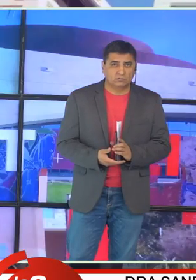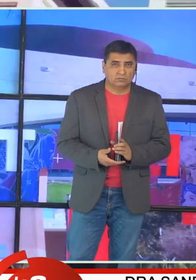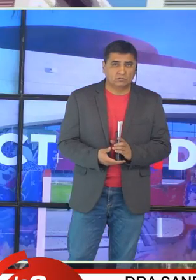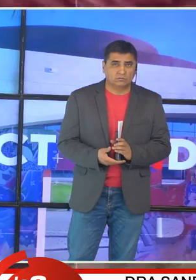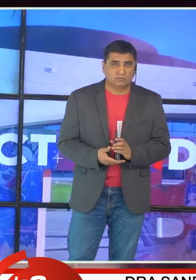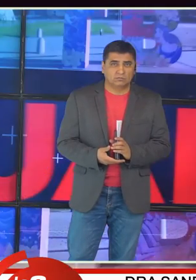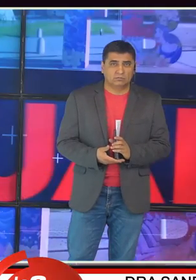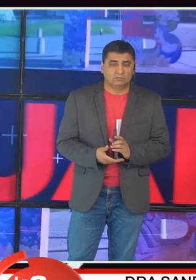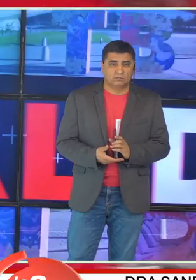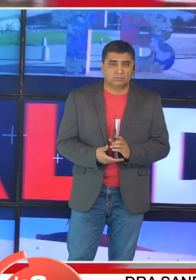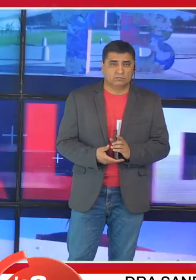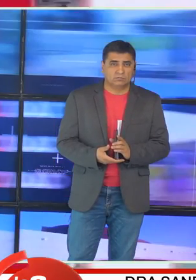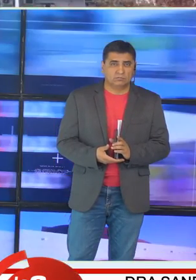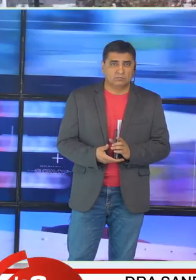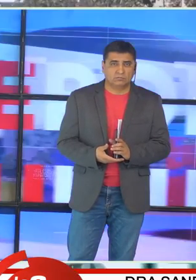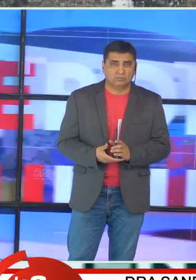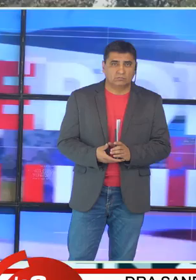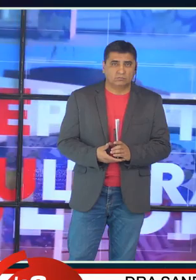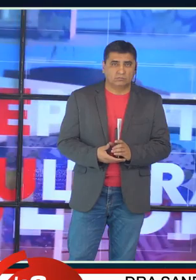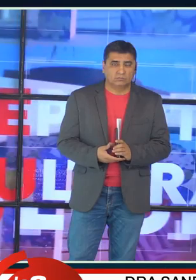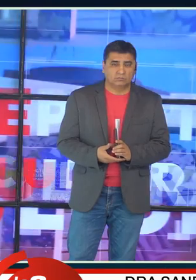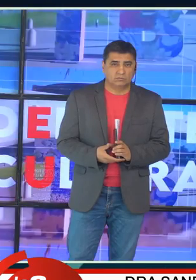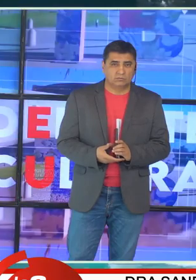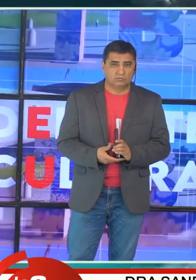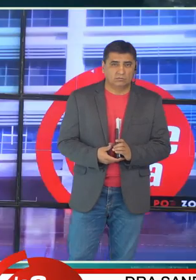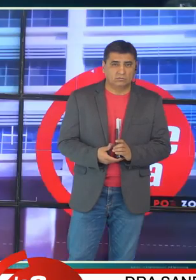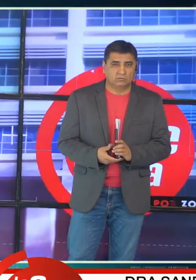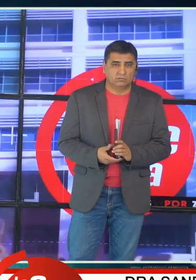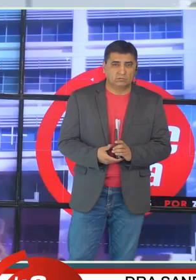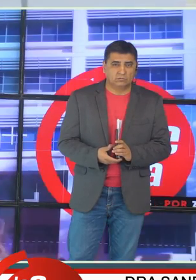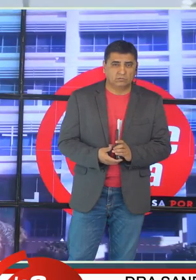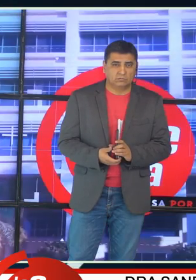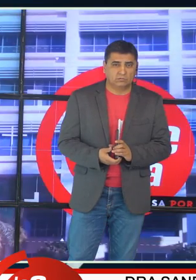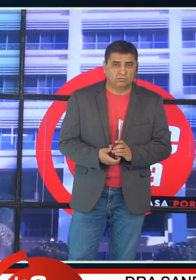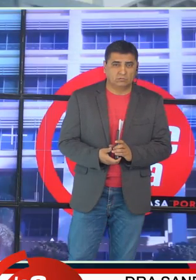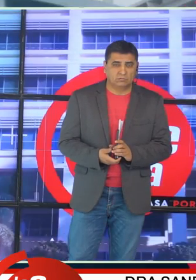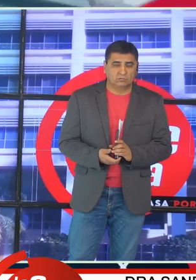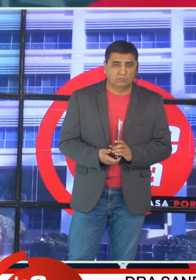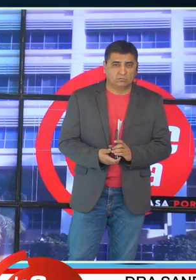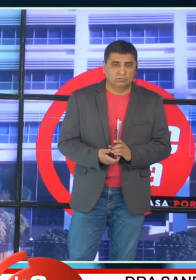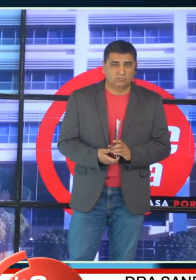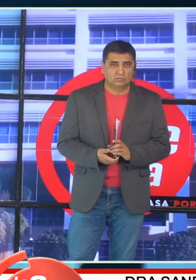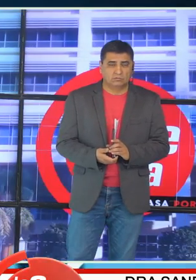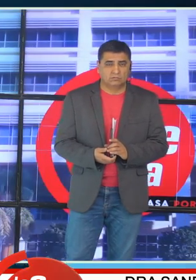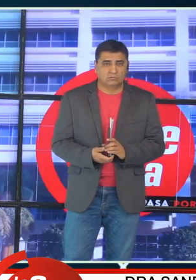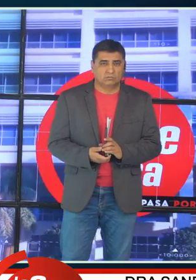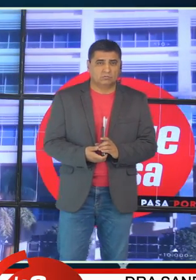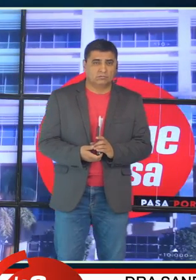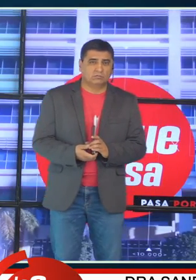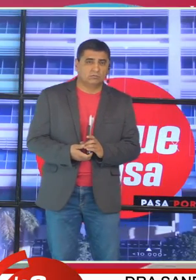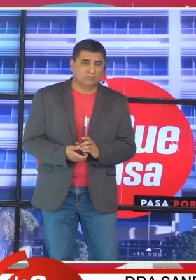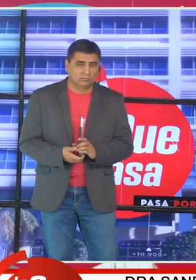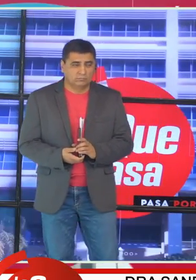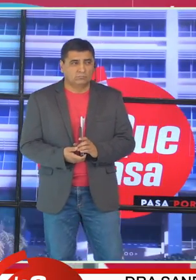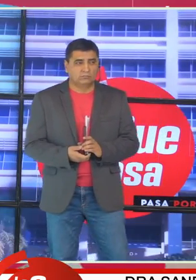es la disminución de la cantidad de estudios de relación al cáncer de mama, es decir, de mamografía que tuvimos durante la